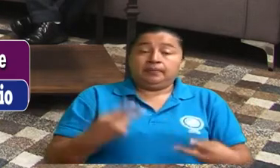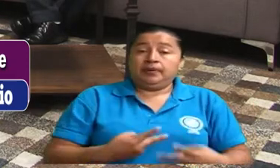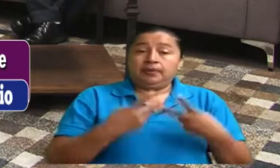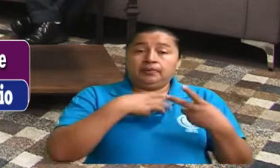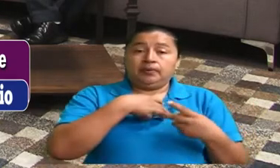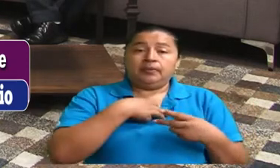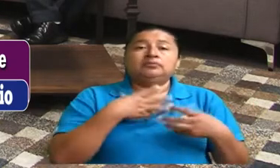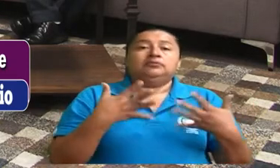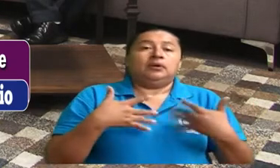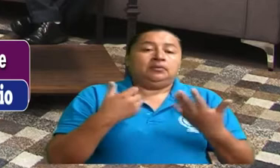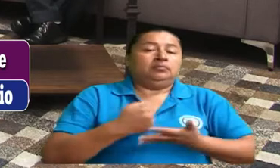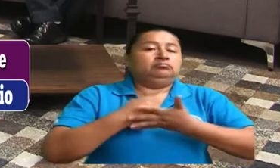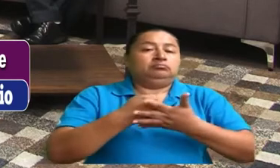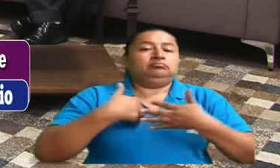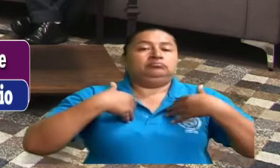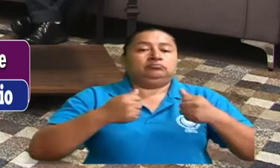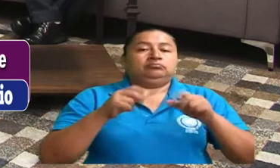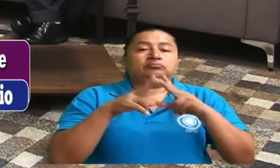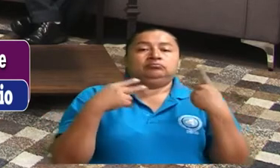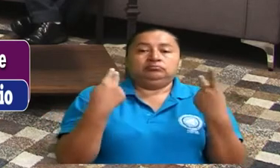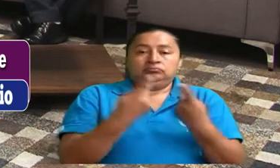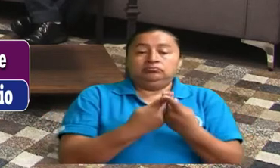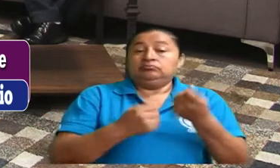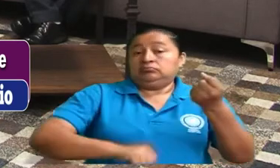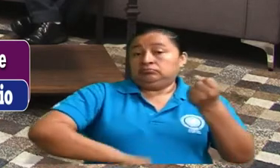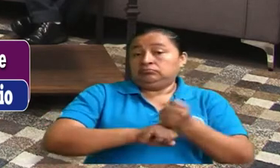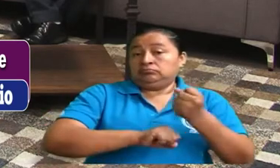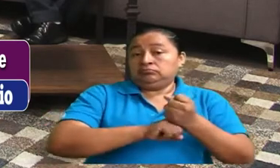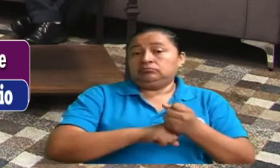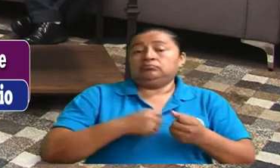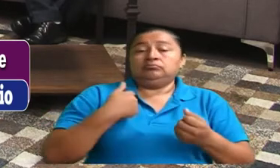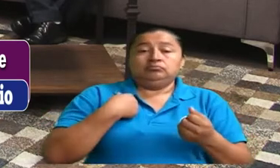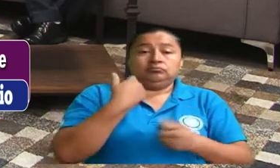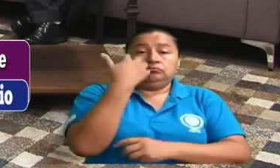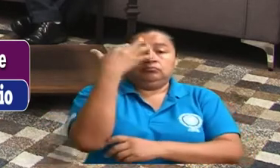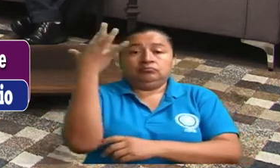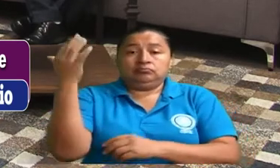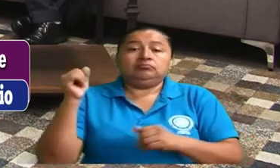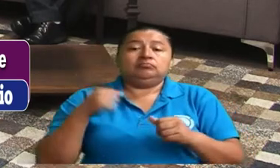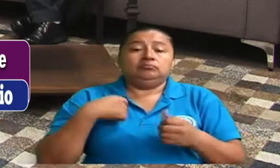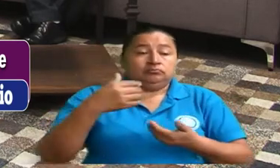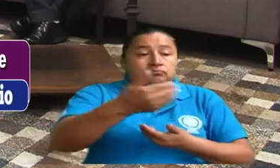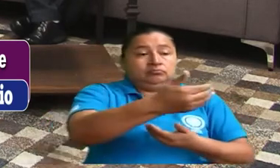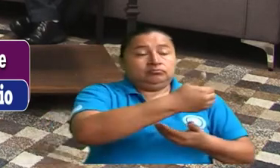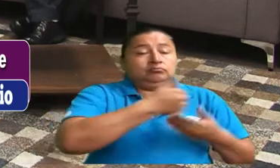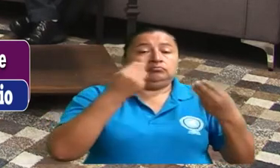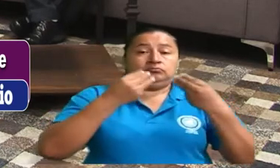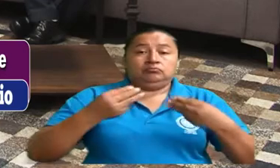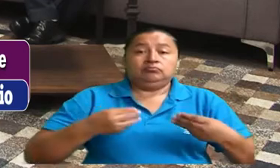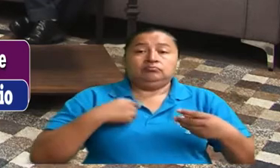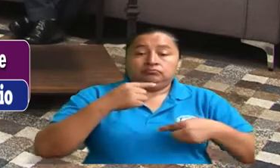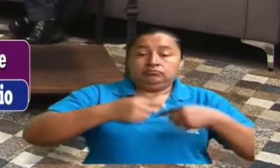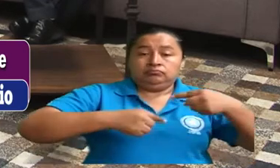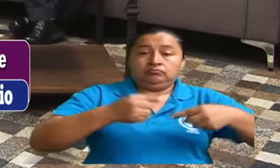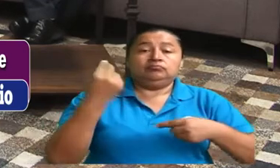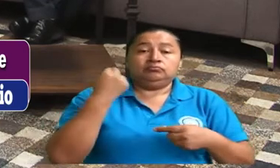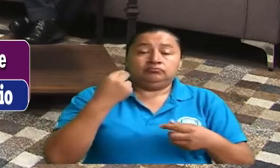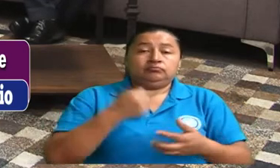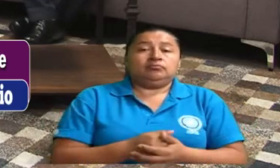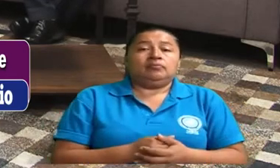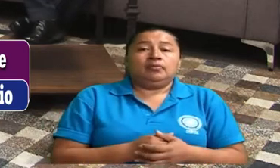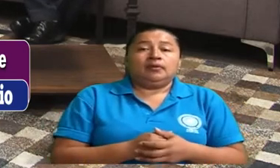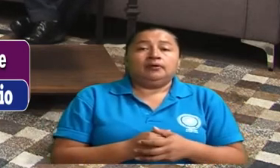que aporta a la salud de nuestro pueblo y aporta al medio ambiente en recolectar los materiales reciclables en cada vertedero.